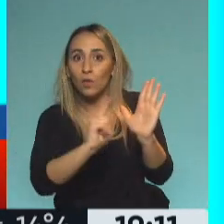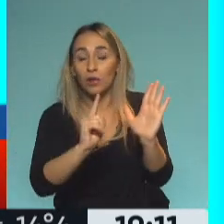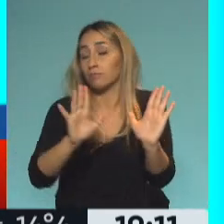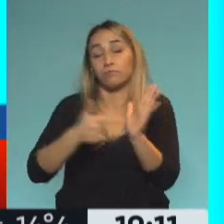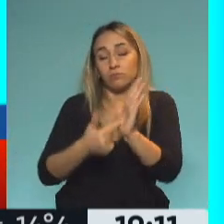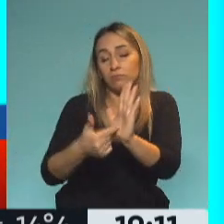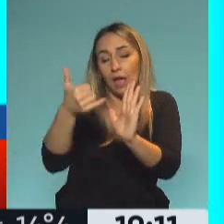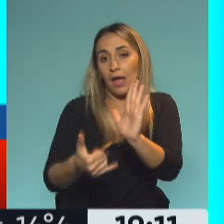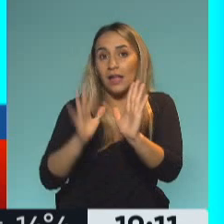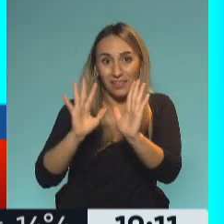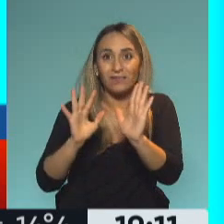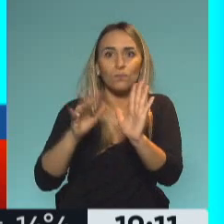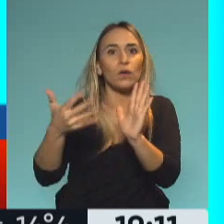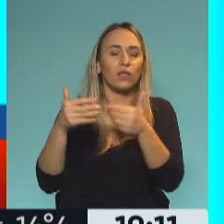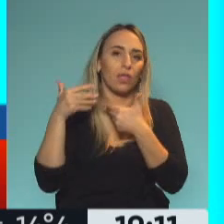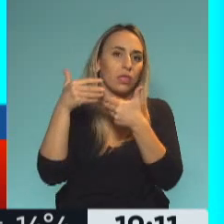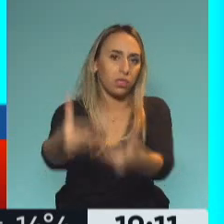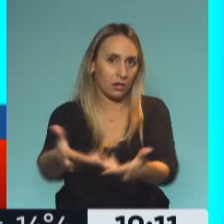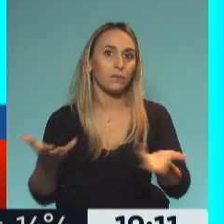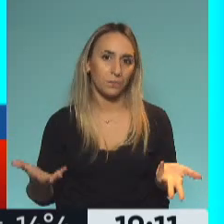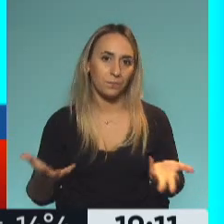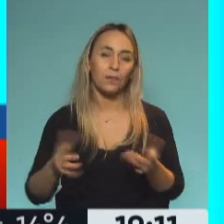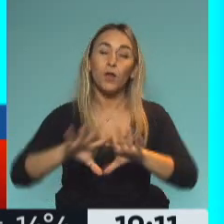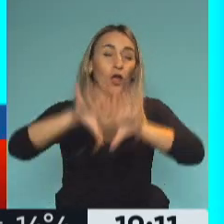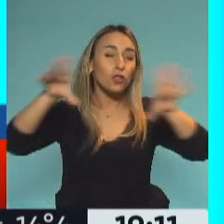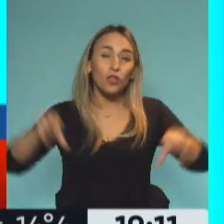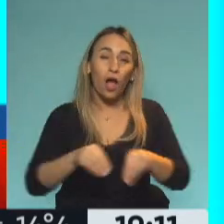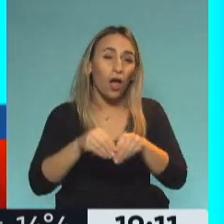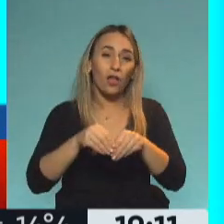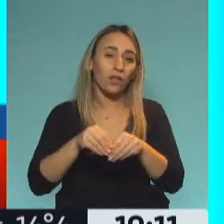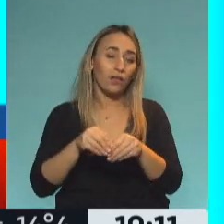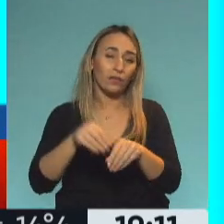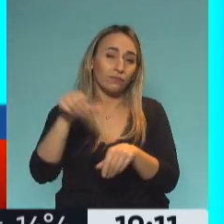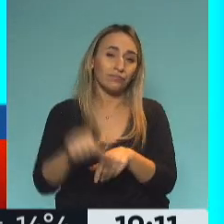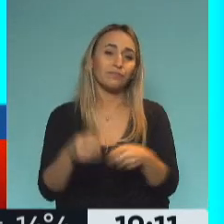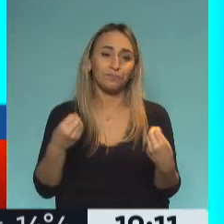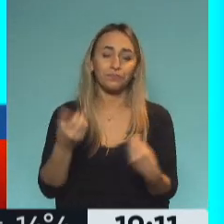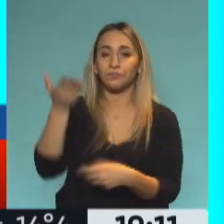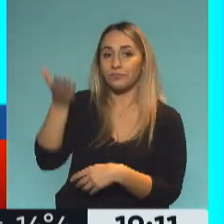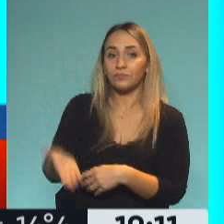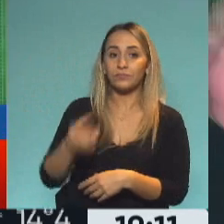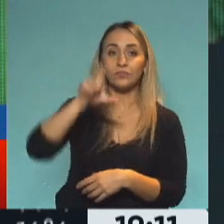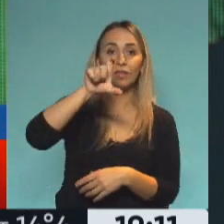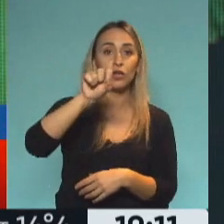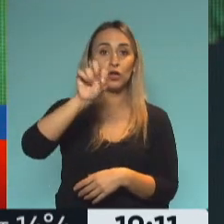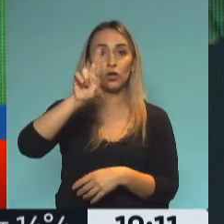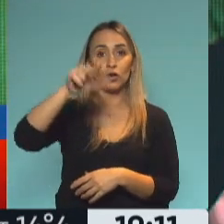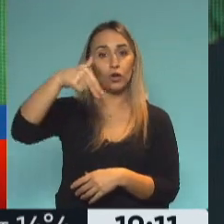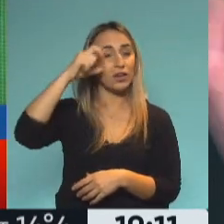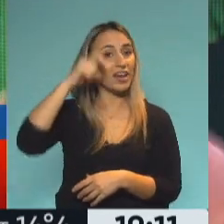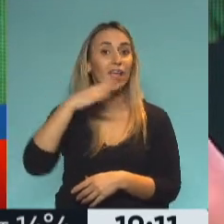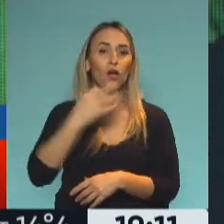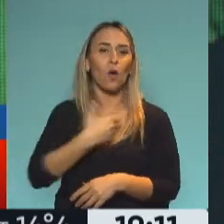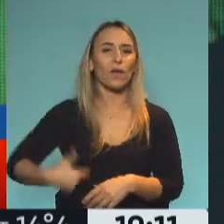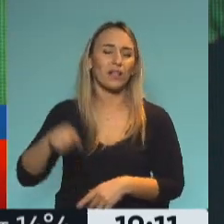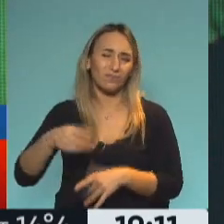que todo esto se disparó a través de esta versión de Santiago Cornejo. Cornejo no lo podía creer, dice, estoy sorprendido. No, aparte lo agarró de